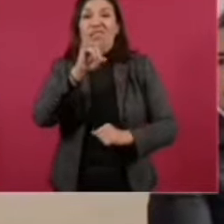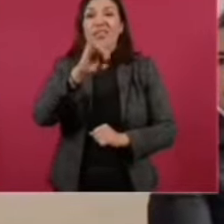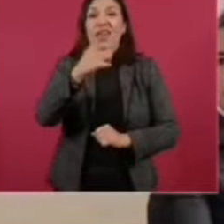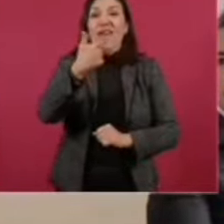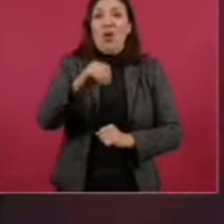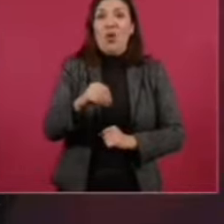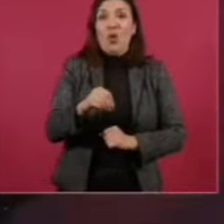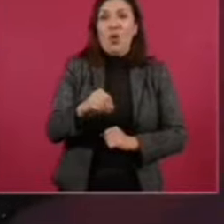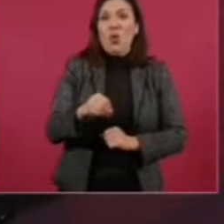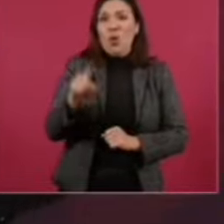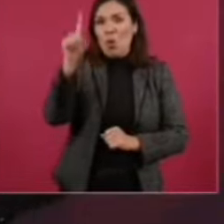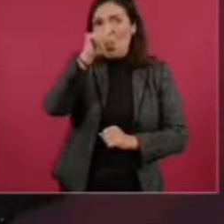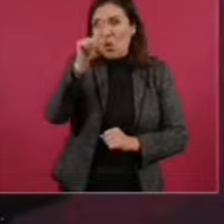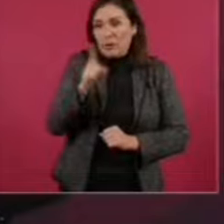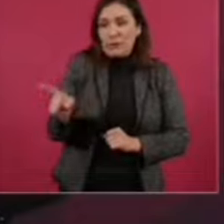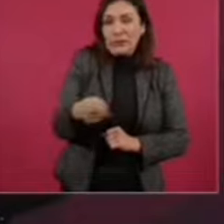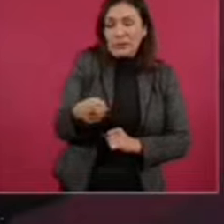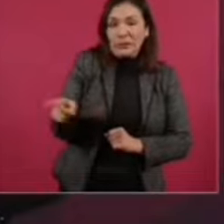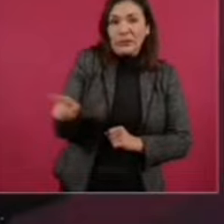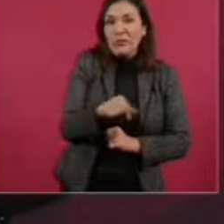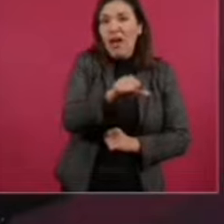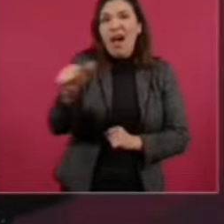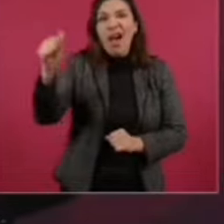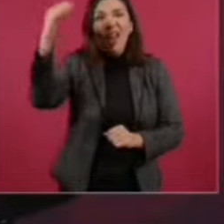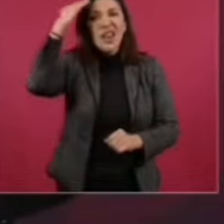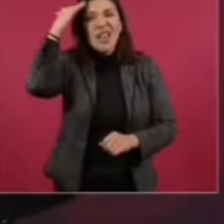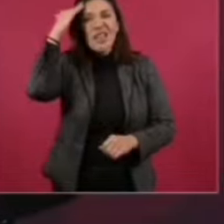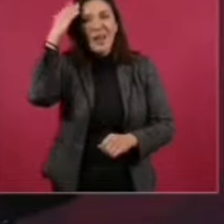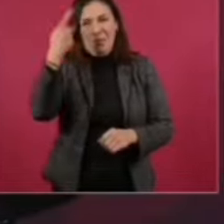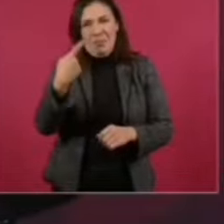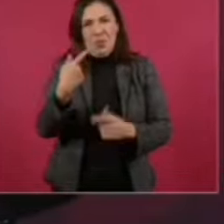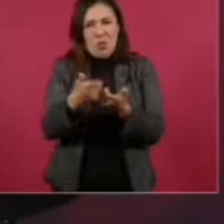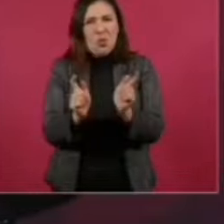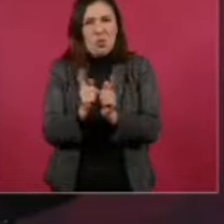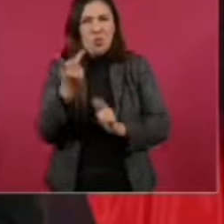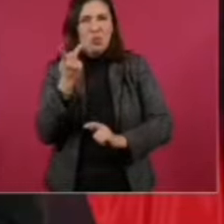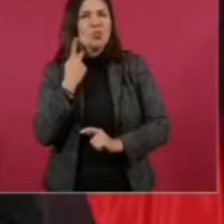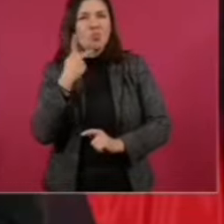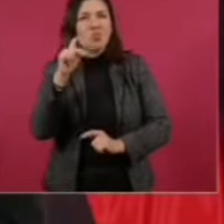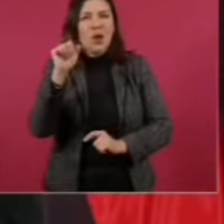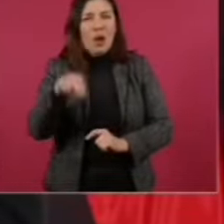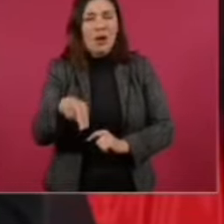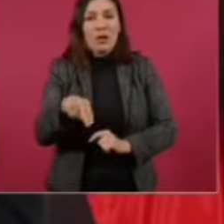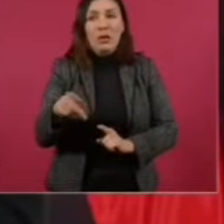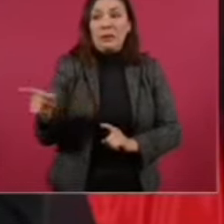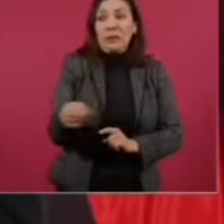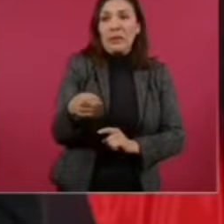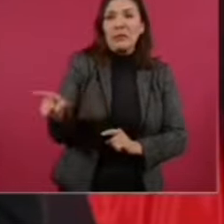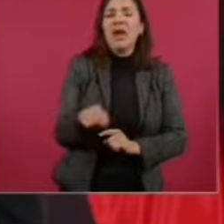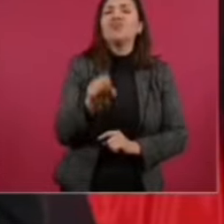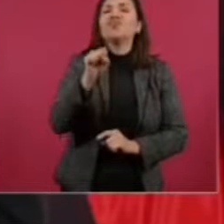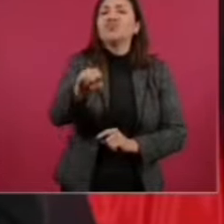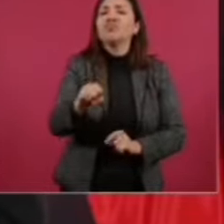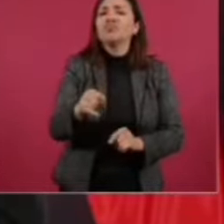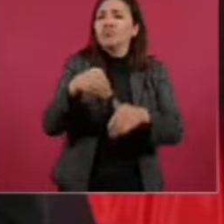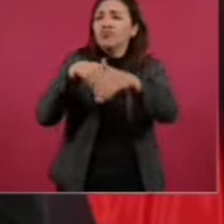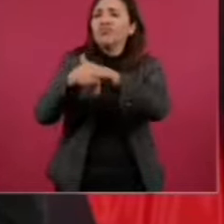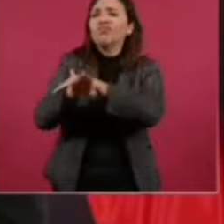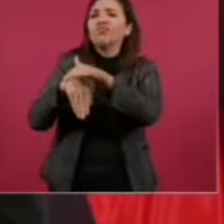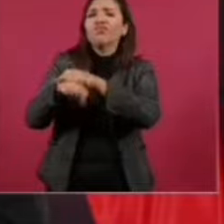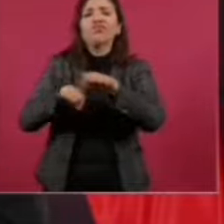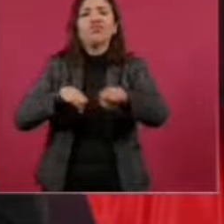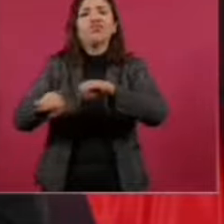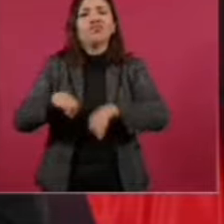todos los recomendados de los líderes del PAN, pues entraban al Poder Judicial.